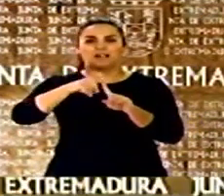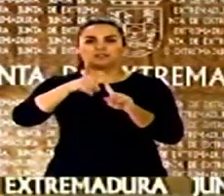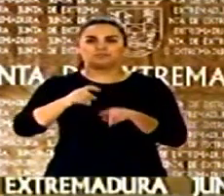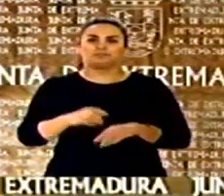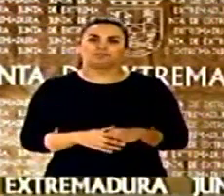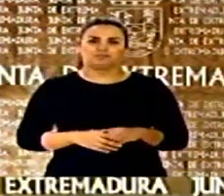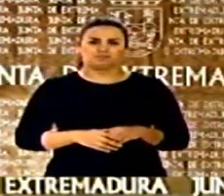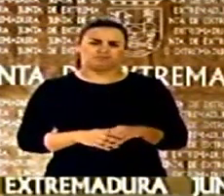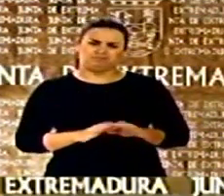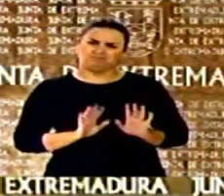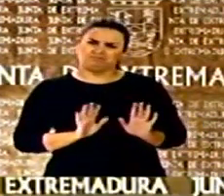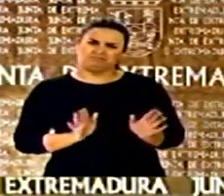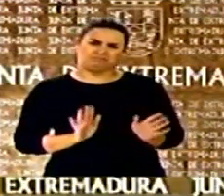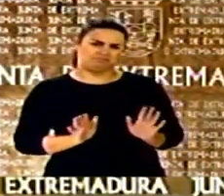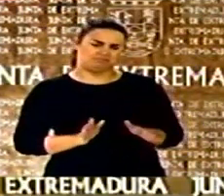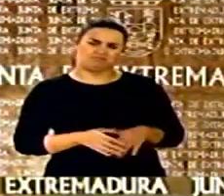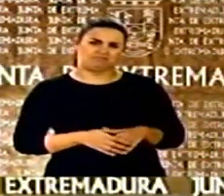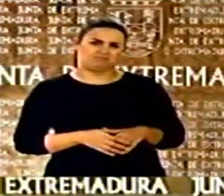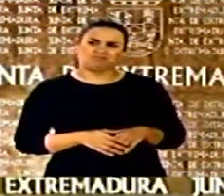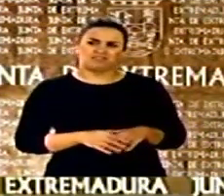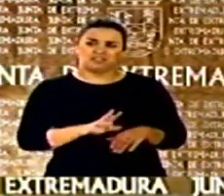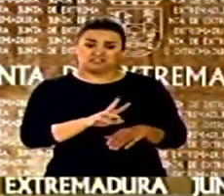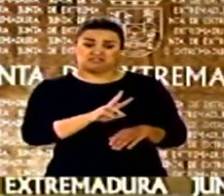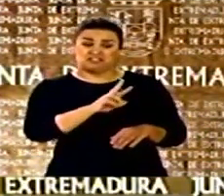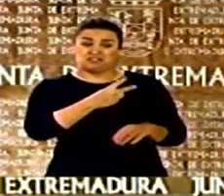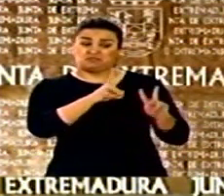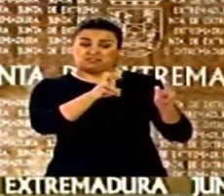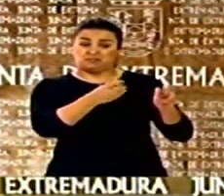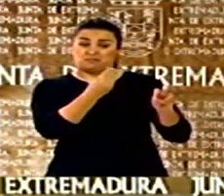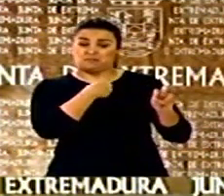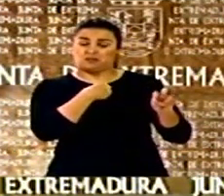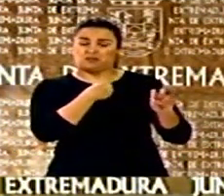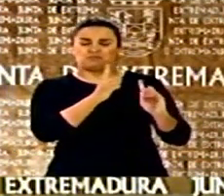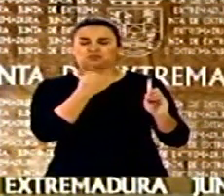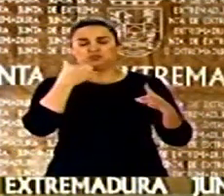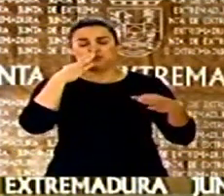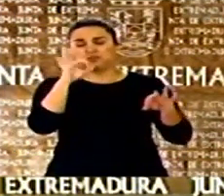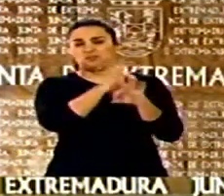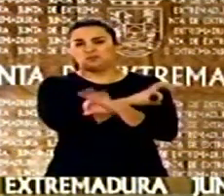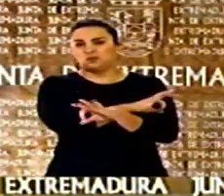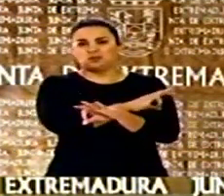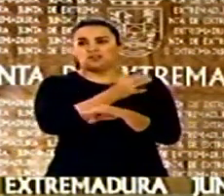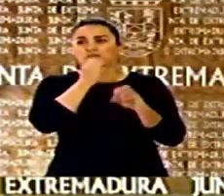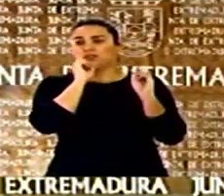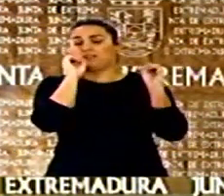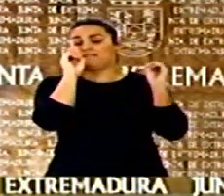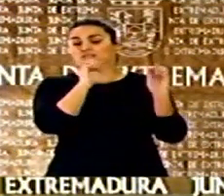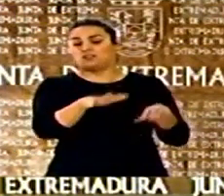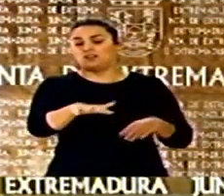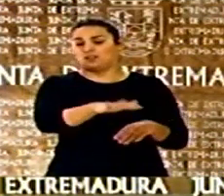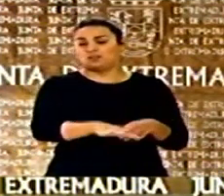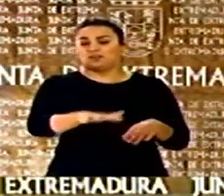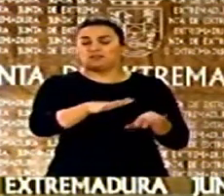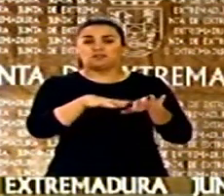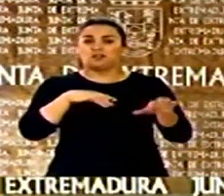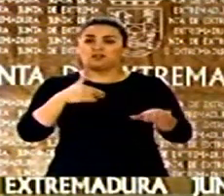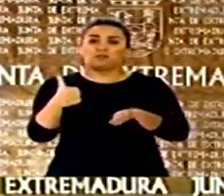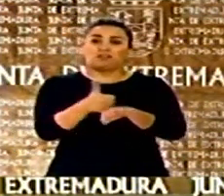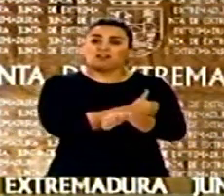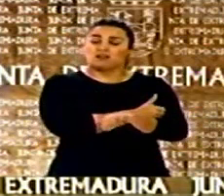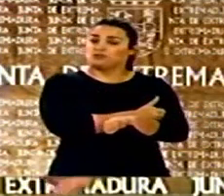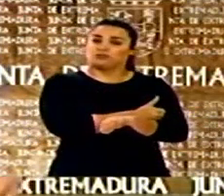Buenos días, presidente. Preguntarle cómo valora usted todo lo que está ocurriendo en Andalucía después de la toma de posesión ayer de la presidenta del Parlamento, y